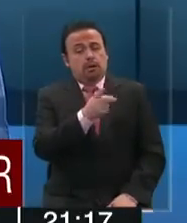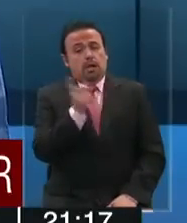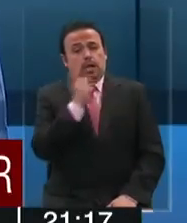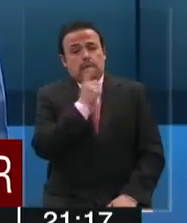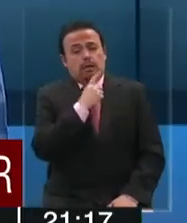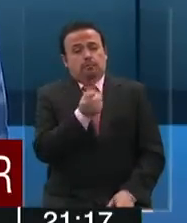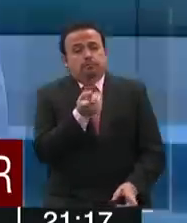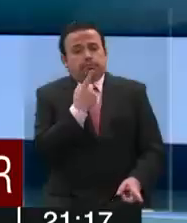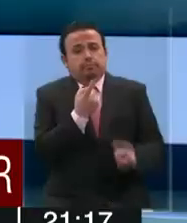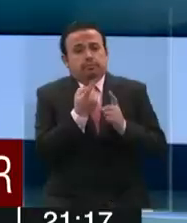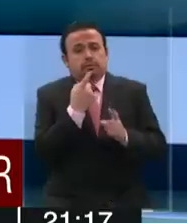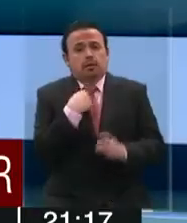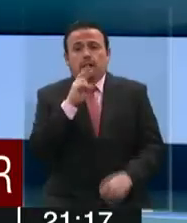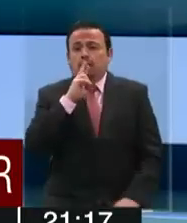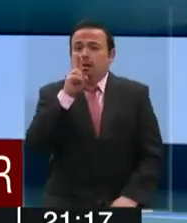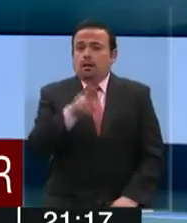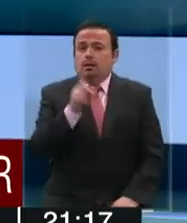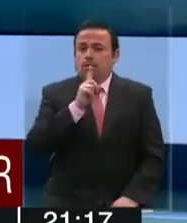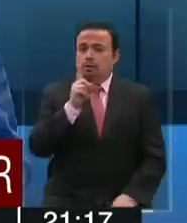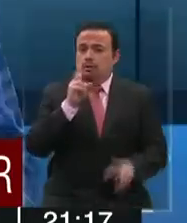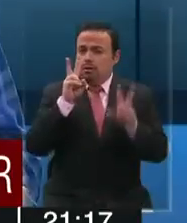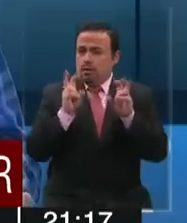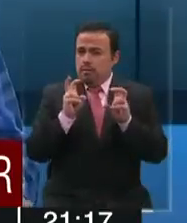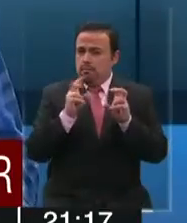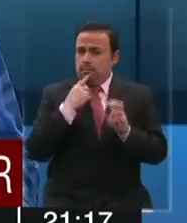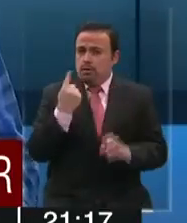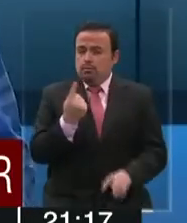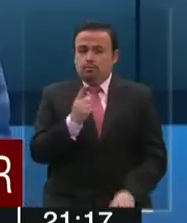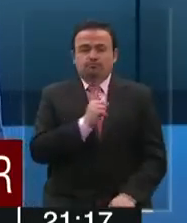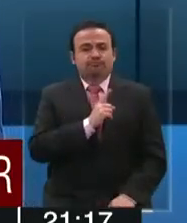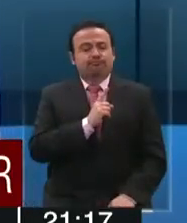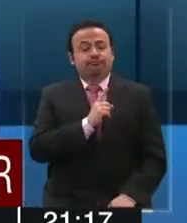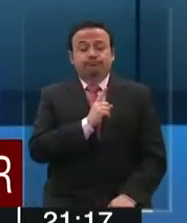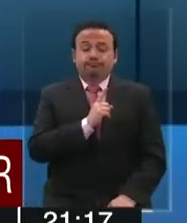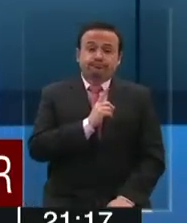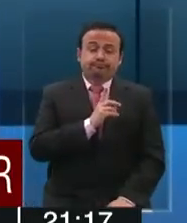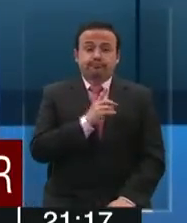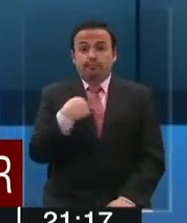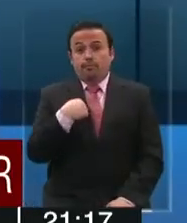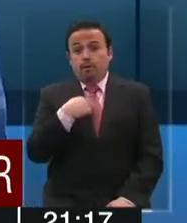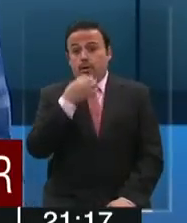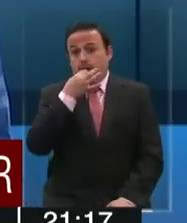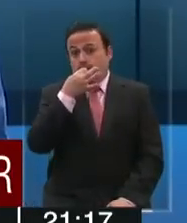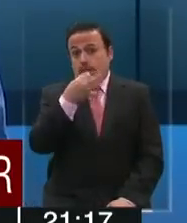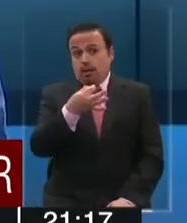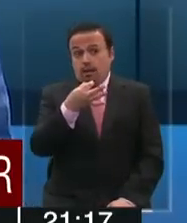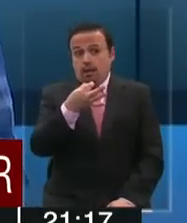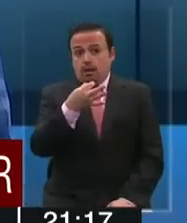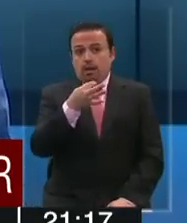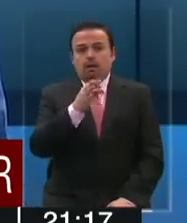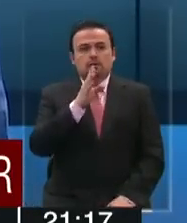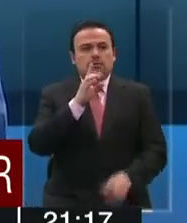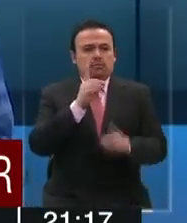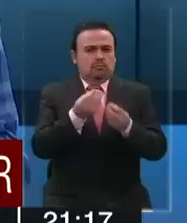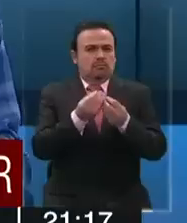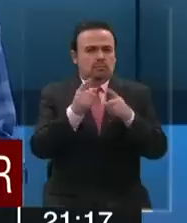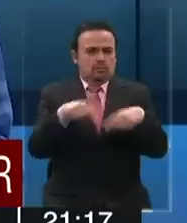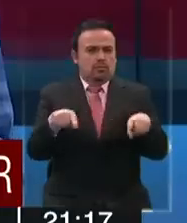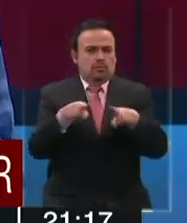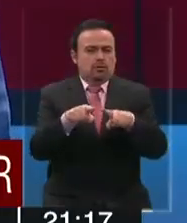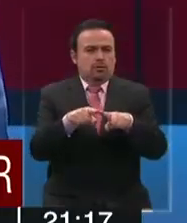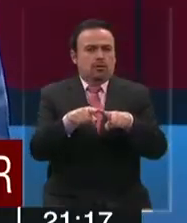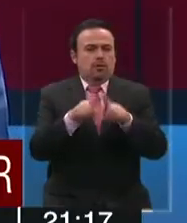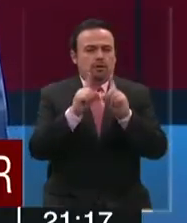hecho en cuanto a que no responde temas de la contingencia Yo diría que apunta a dejar muy bien